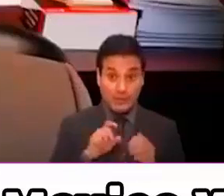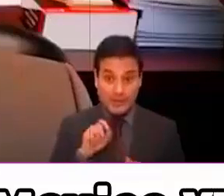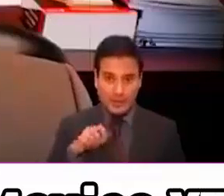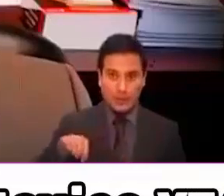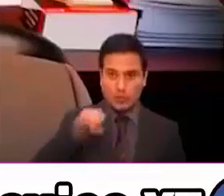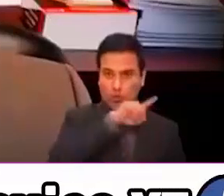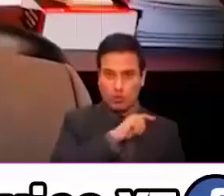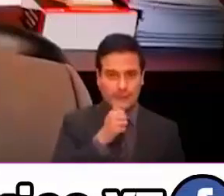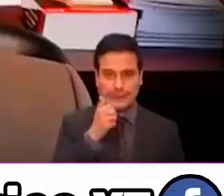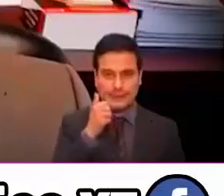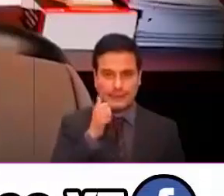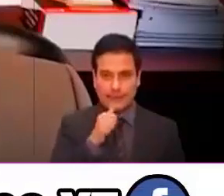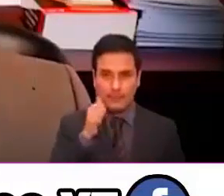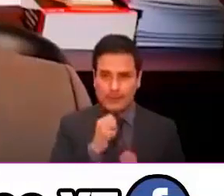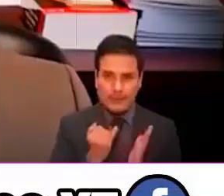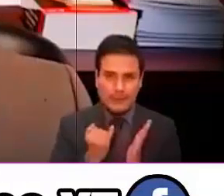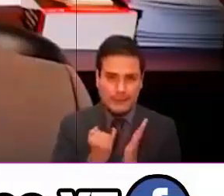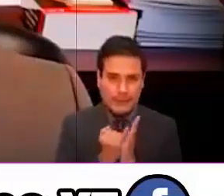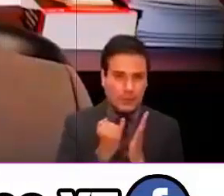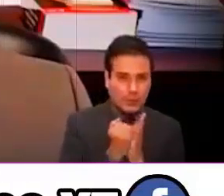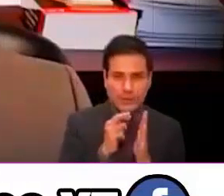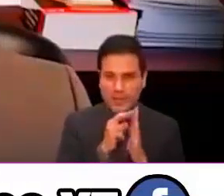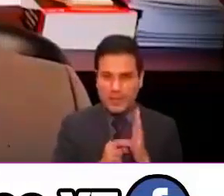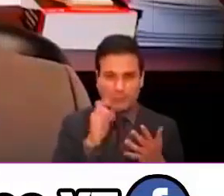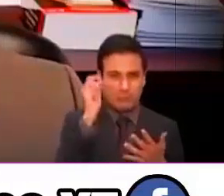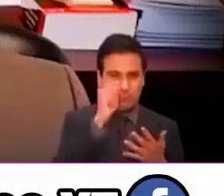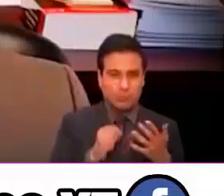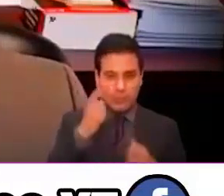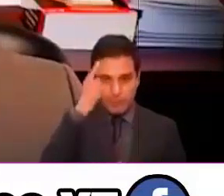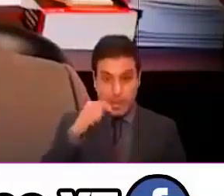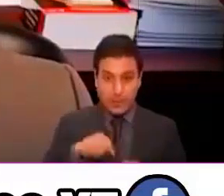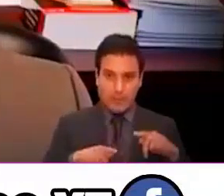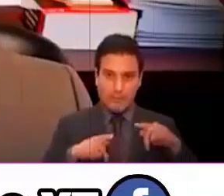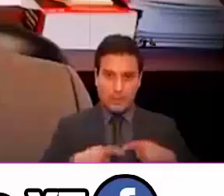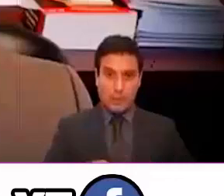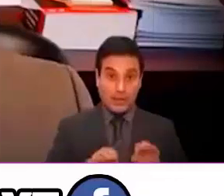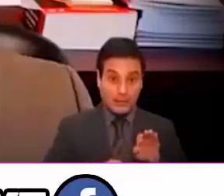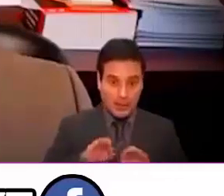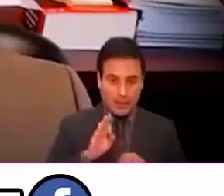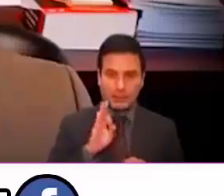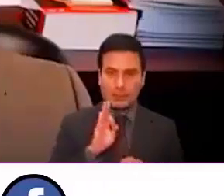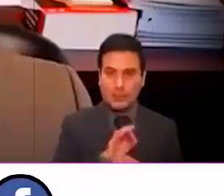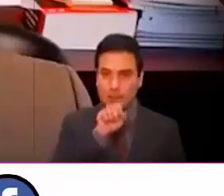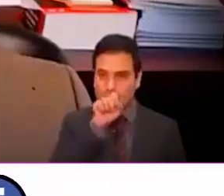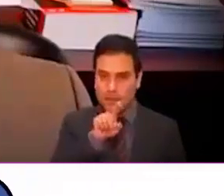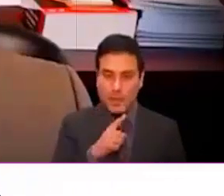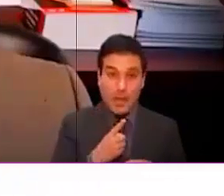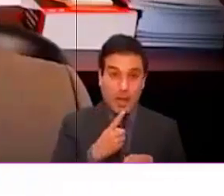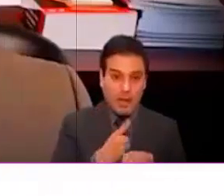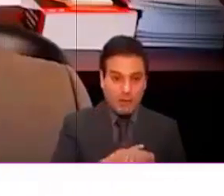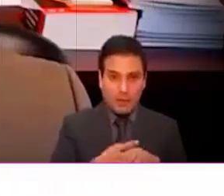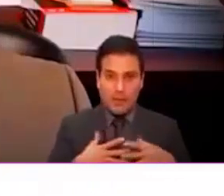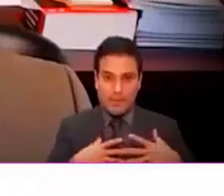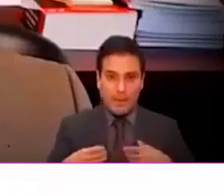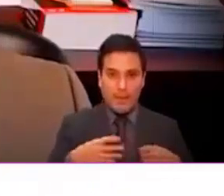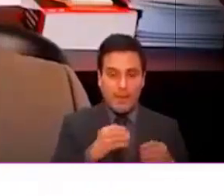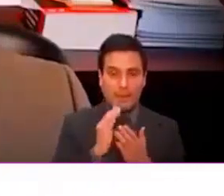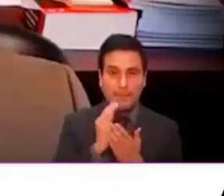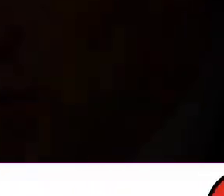que sujetos como este, que desprecia su país, piensa en la democracia? ¿O siquiera en mejorar las condiciones sociales de